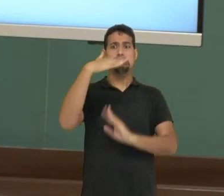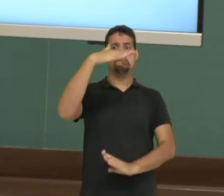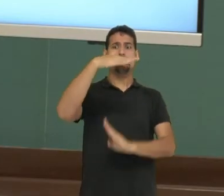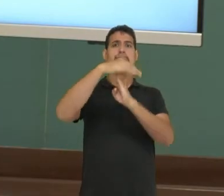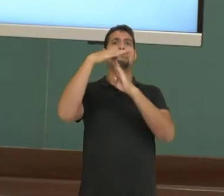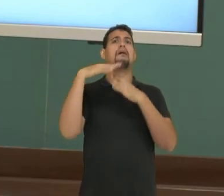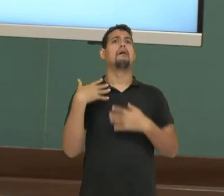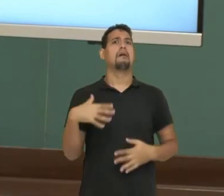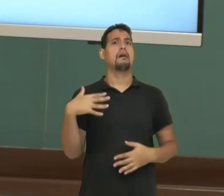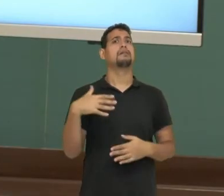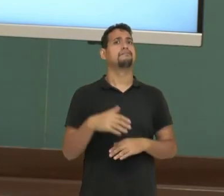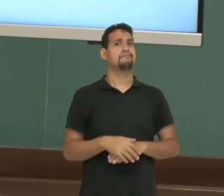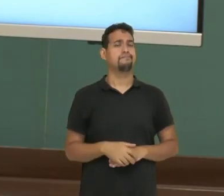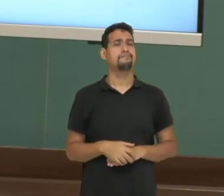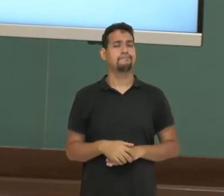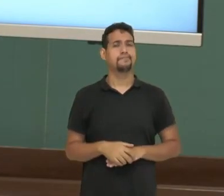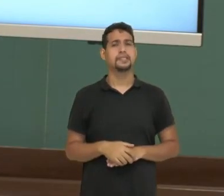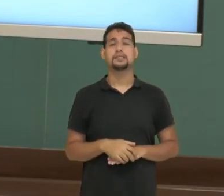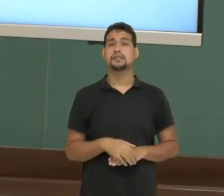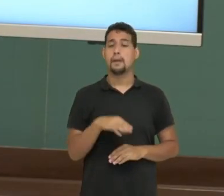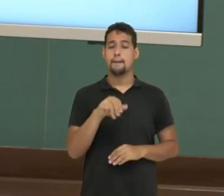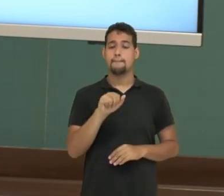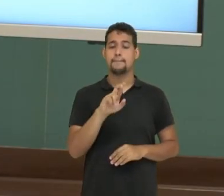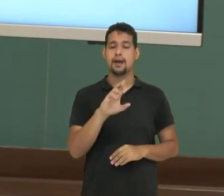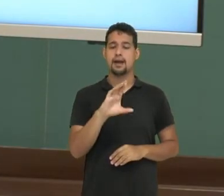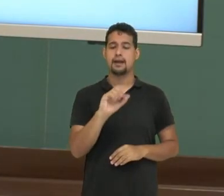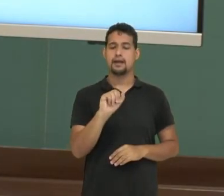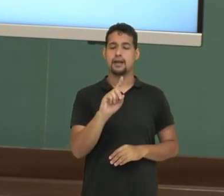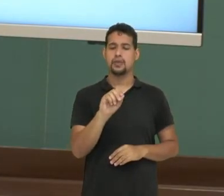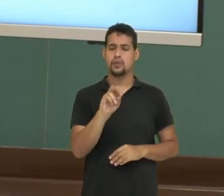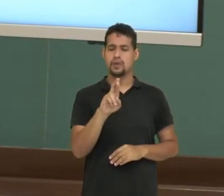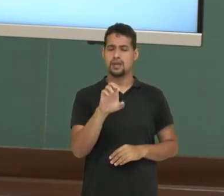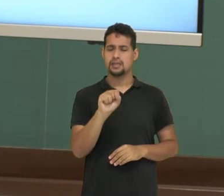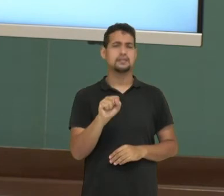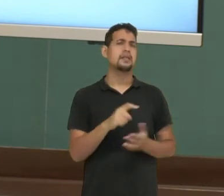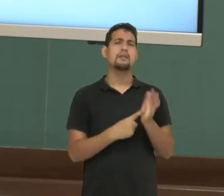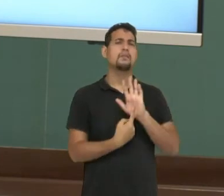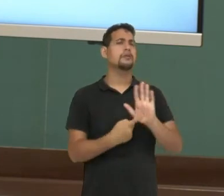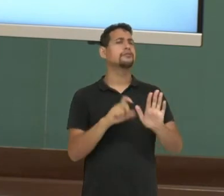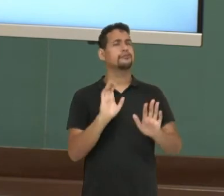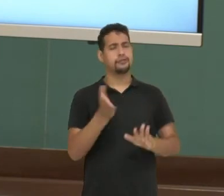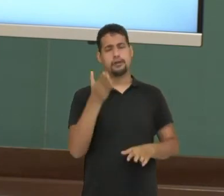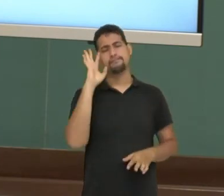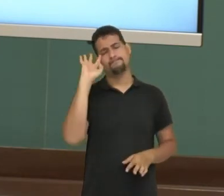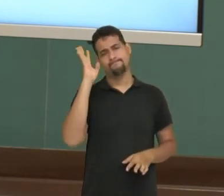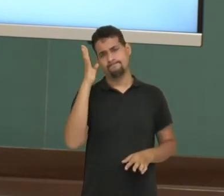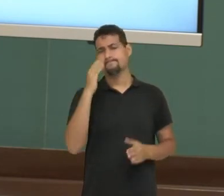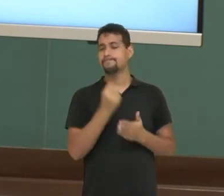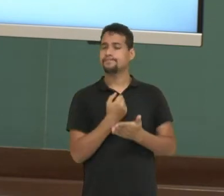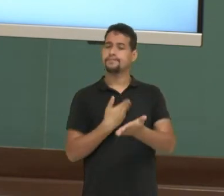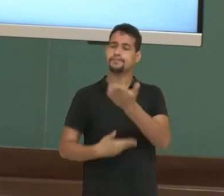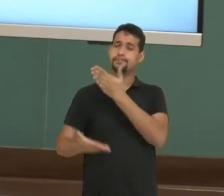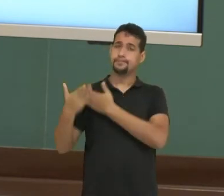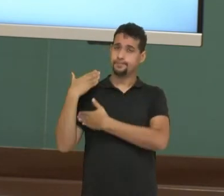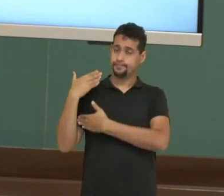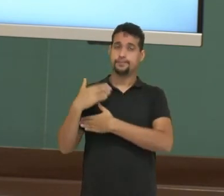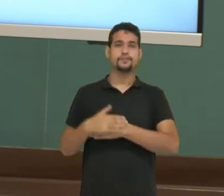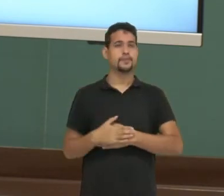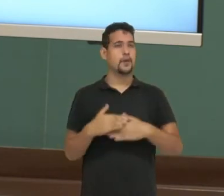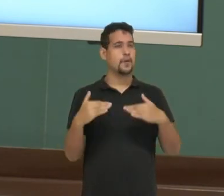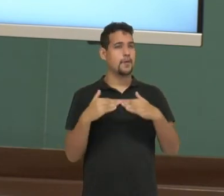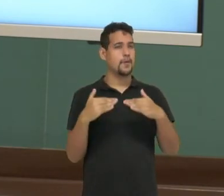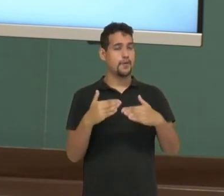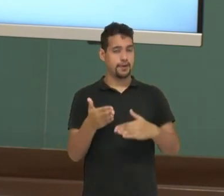¿Sí? ¿Cierto? Los marcadores temporales marcam algo que já aconteceu no passado. De